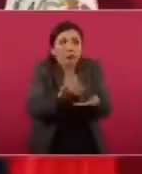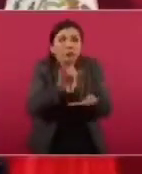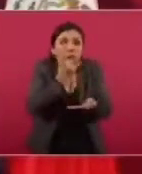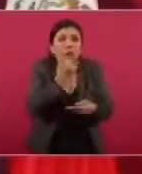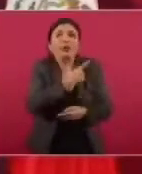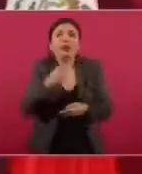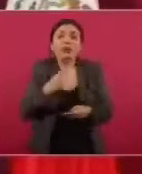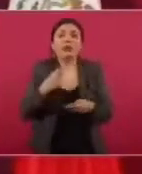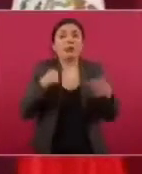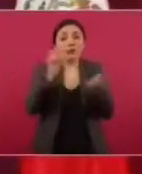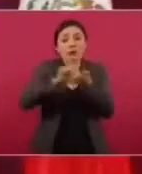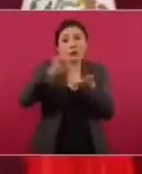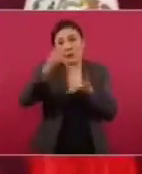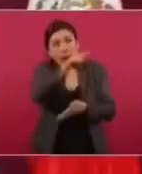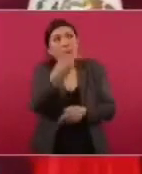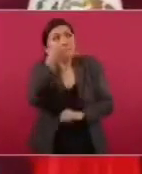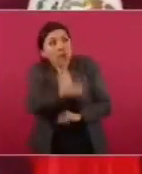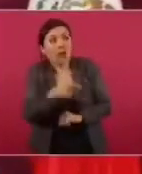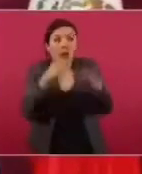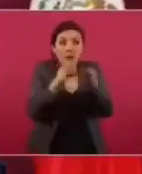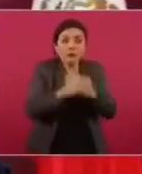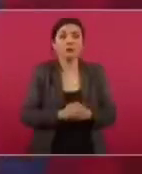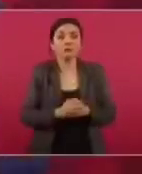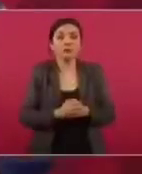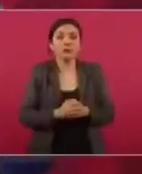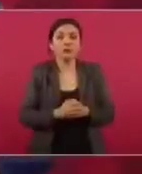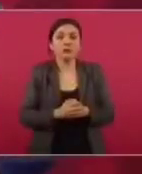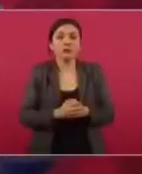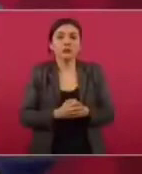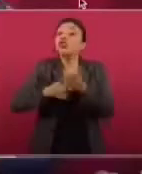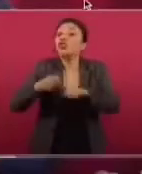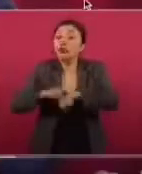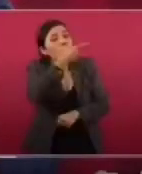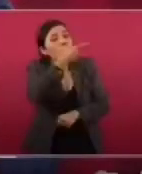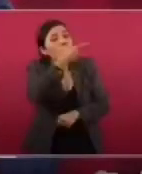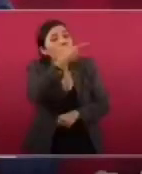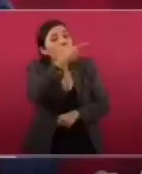Y hay que hacer lo que el señor diga. ¿Y qué horas son? Las que usted quiera que sean, señor.